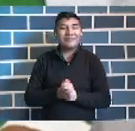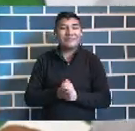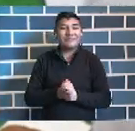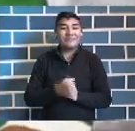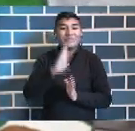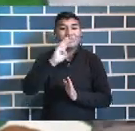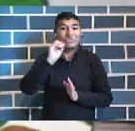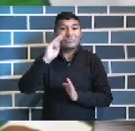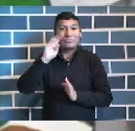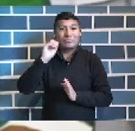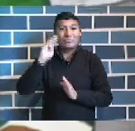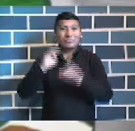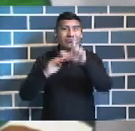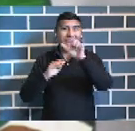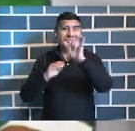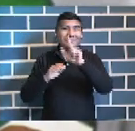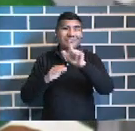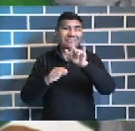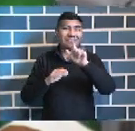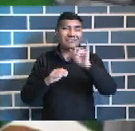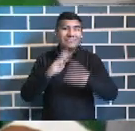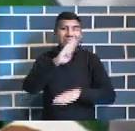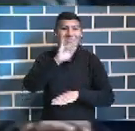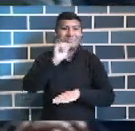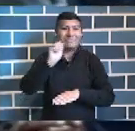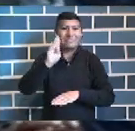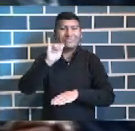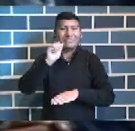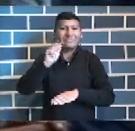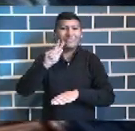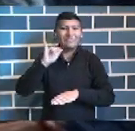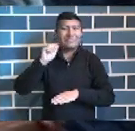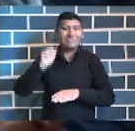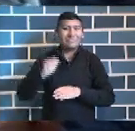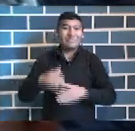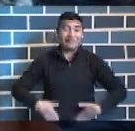Bo, bo, bo, li, li, li, via, via, via. ¡Viva